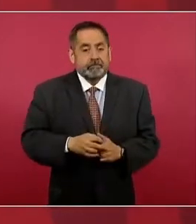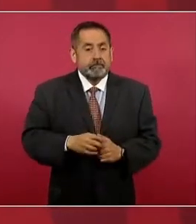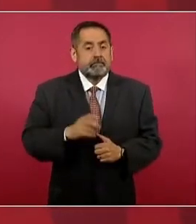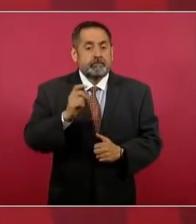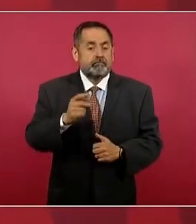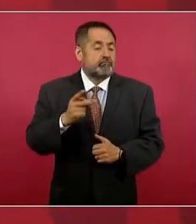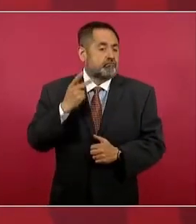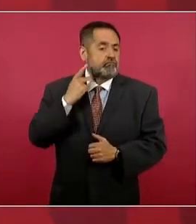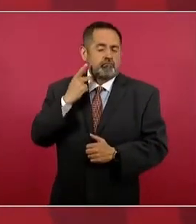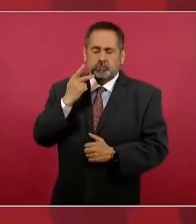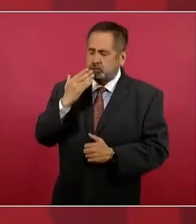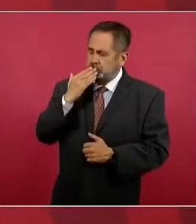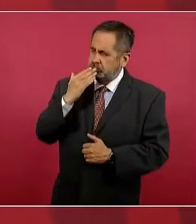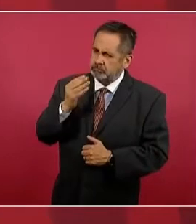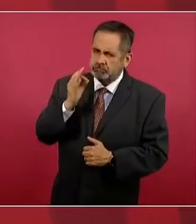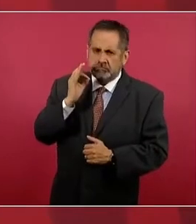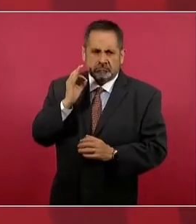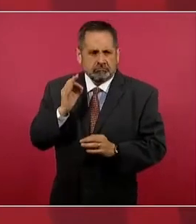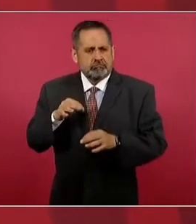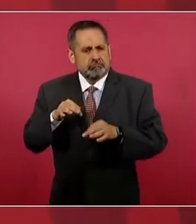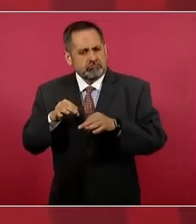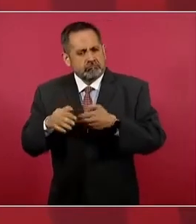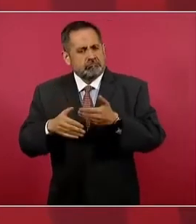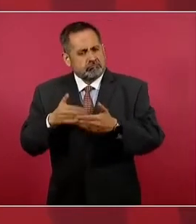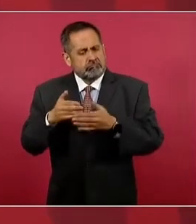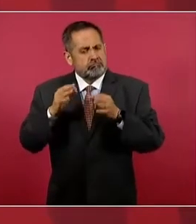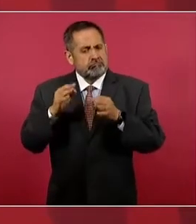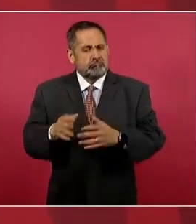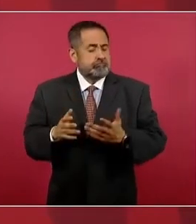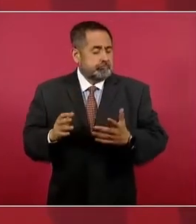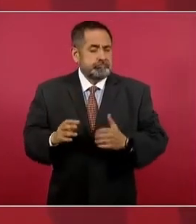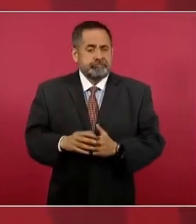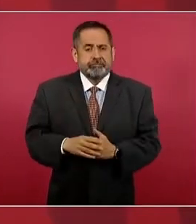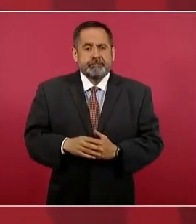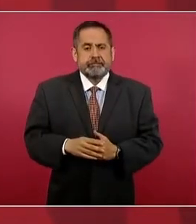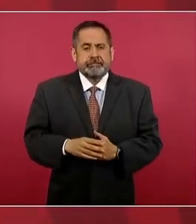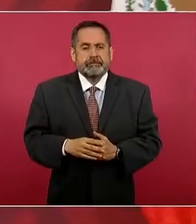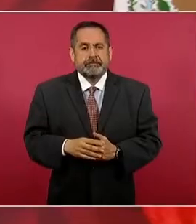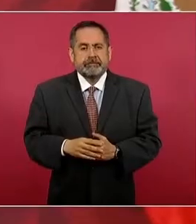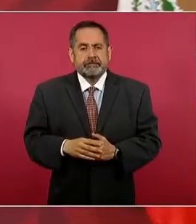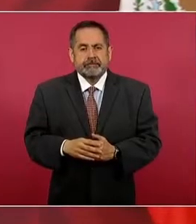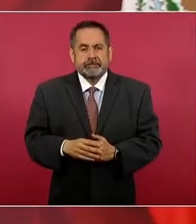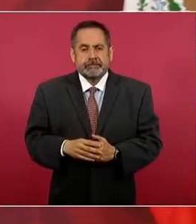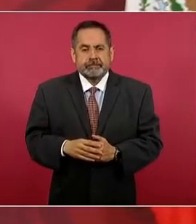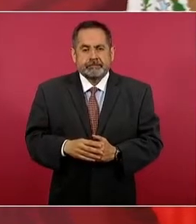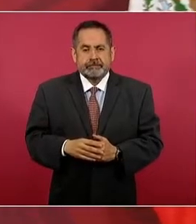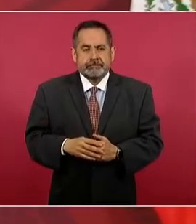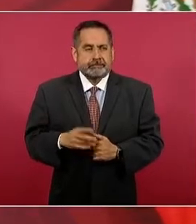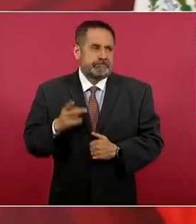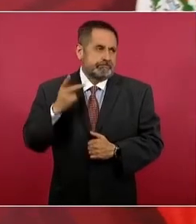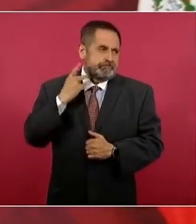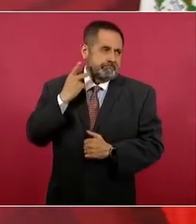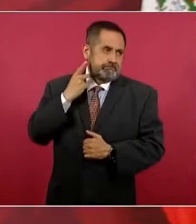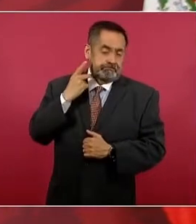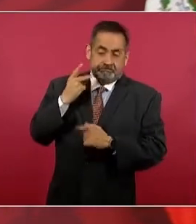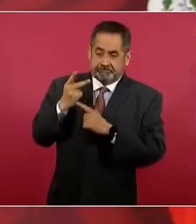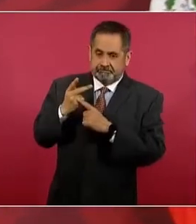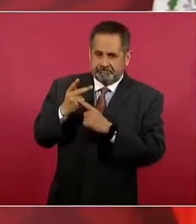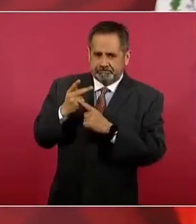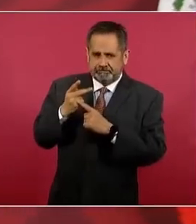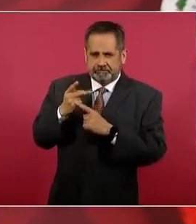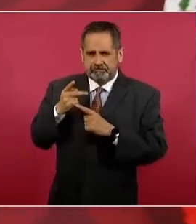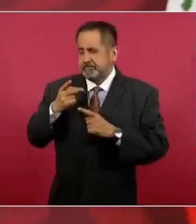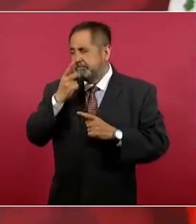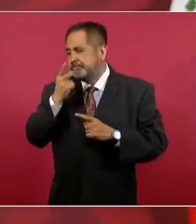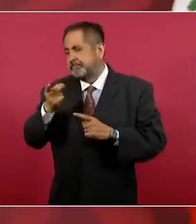un noble oficio. Se ha llegado a decir que es el arte y la